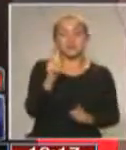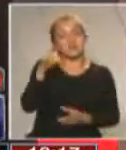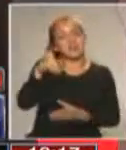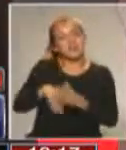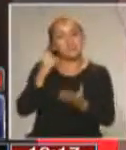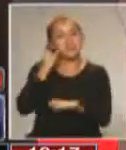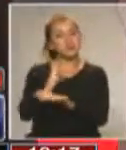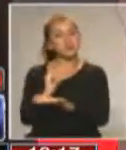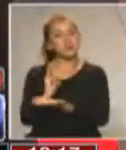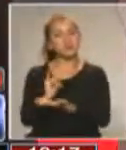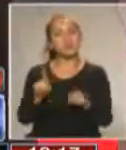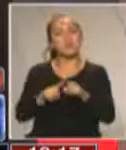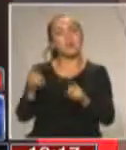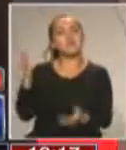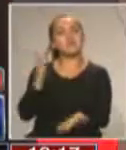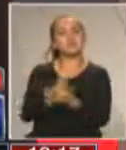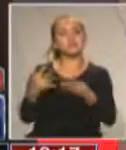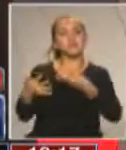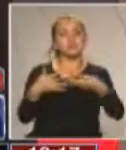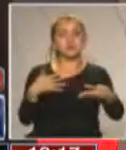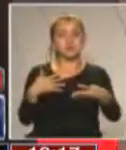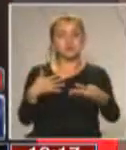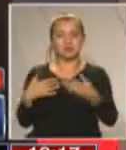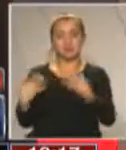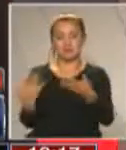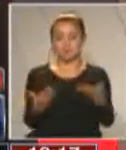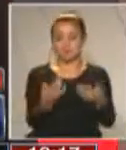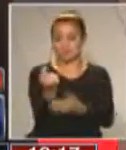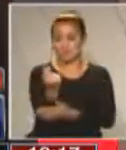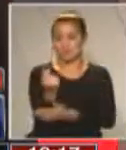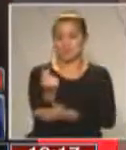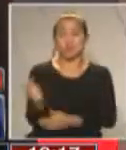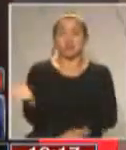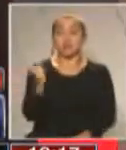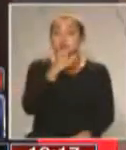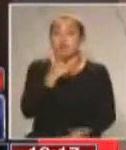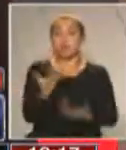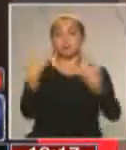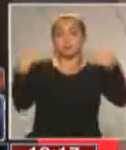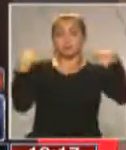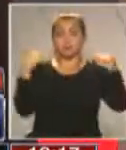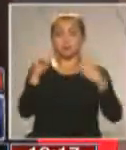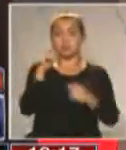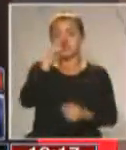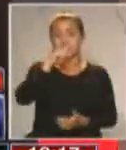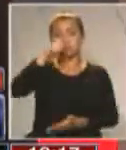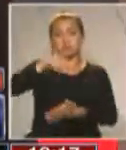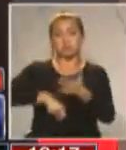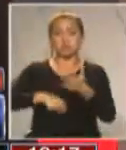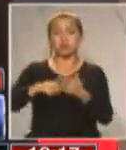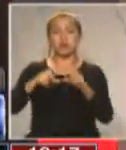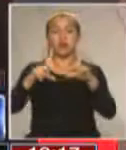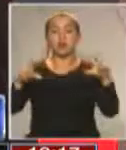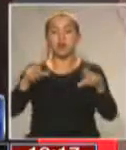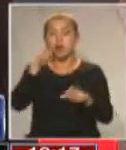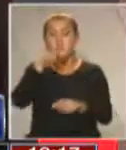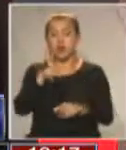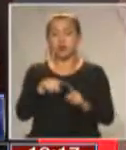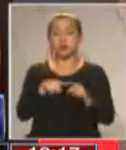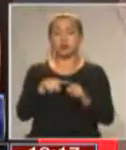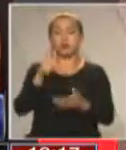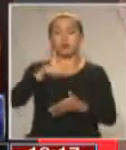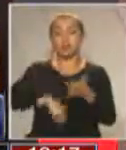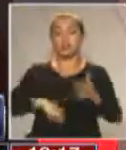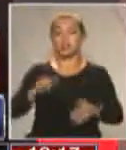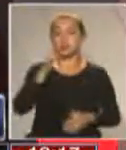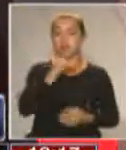no esté sometido a obligaciones de transparencia y probidad. De hecho, al no existir este cargo y no estar contratado a honorarios, a planta uh-huh. o a contrato, no tiene